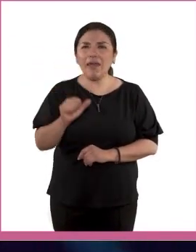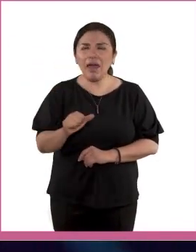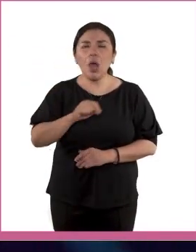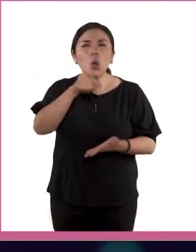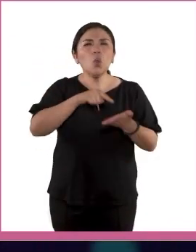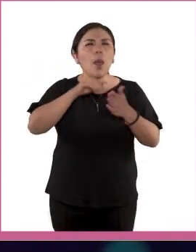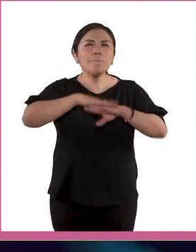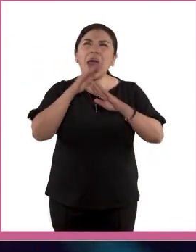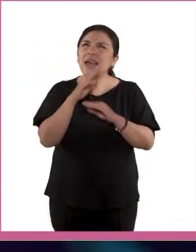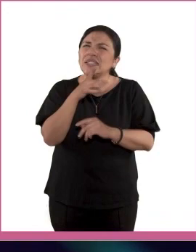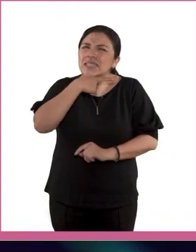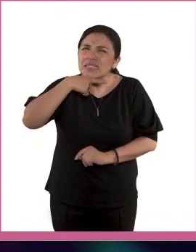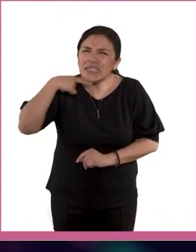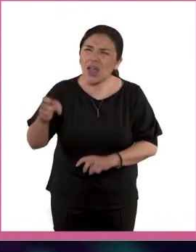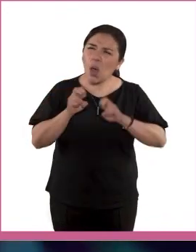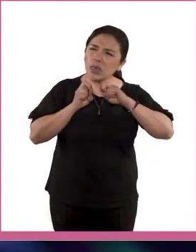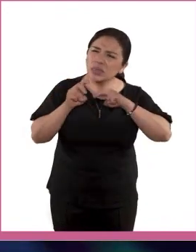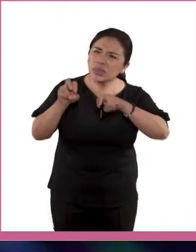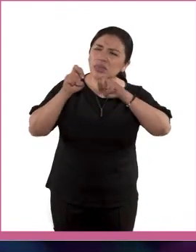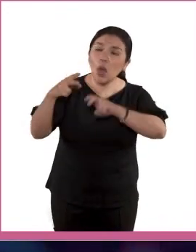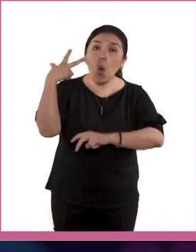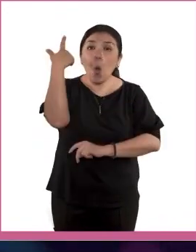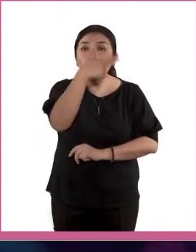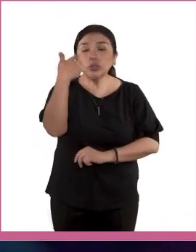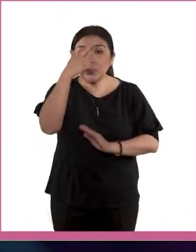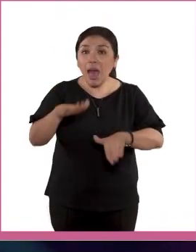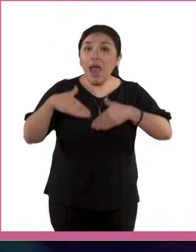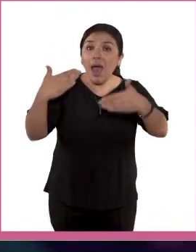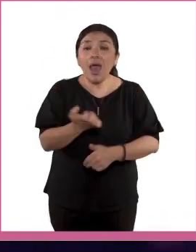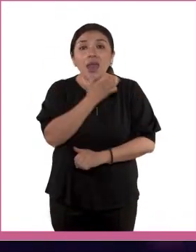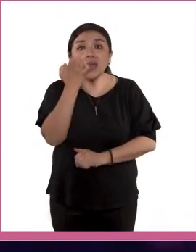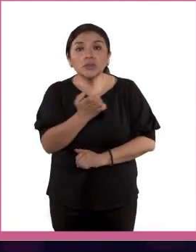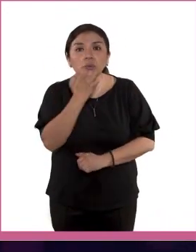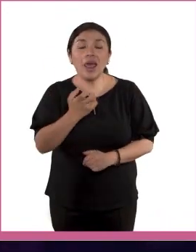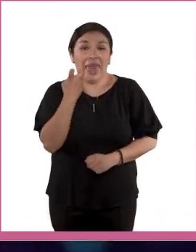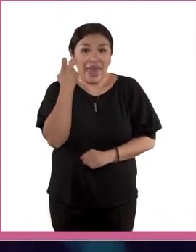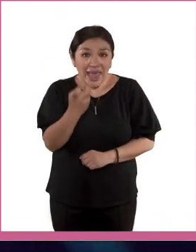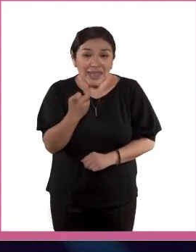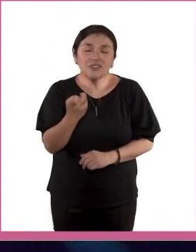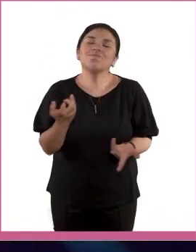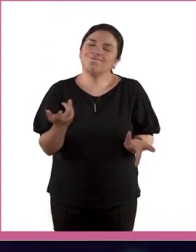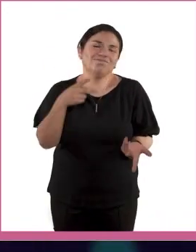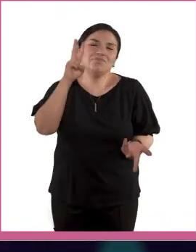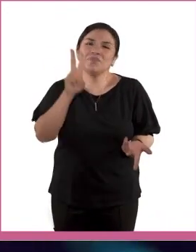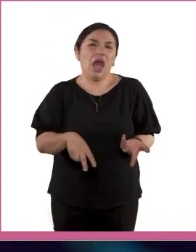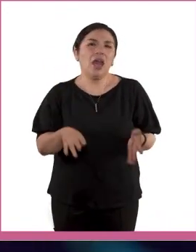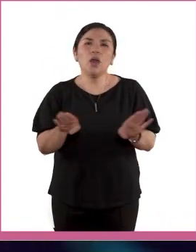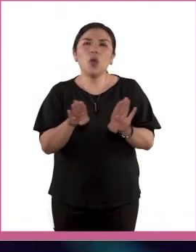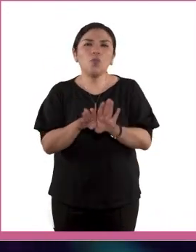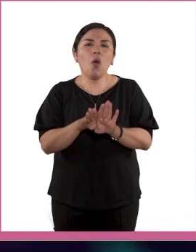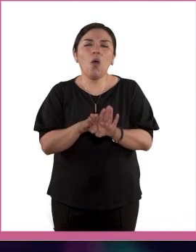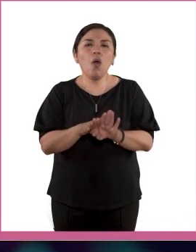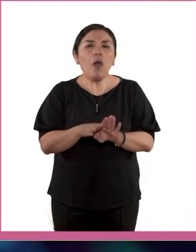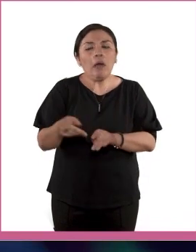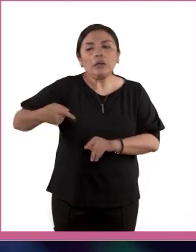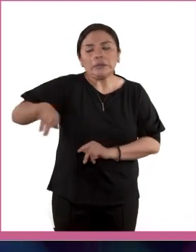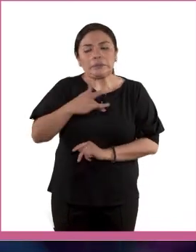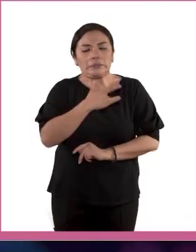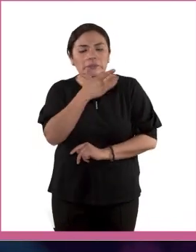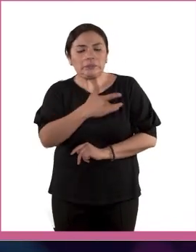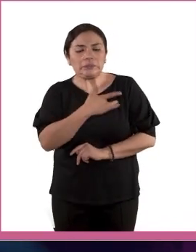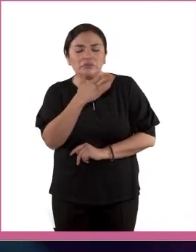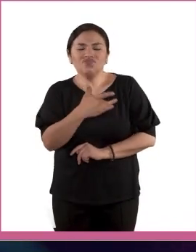Mixteca, en una zona muy árida, y tienen que caminar hasta 8 horas para llegar a sus comunidades. Entonces, esto evidentemente